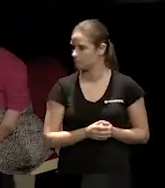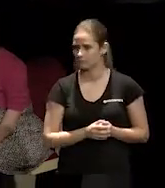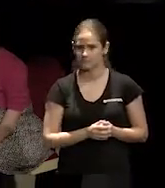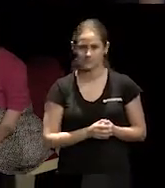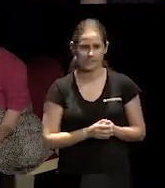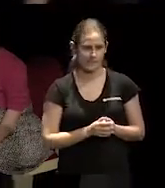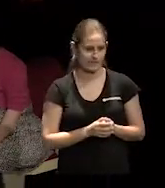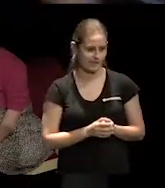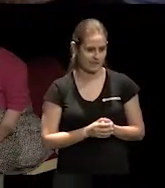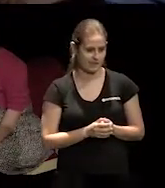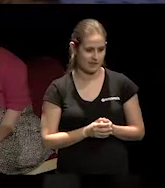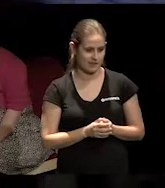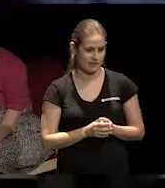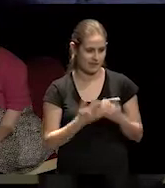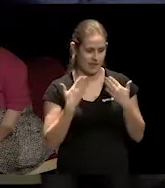Gracias.